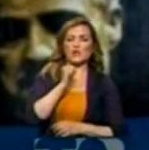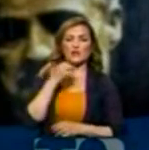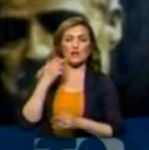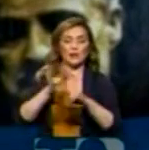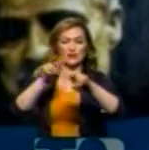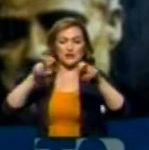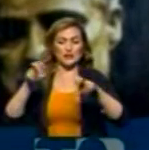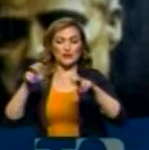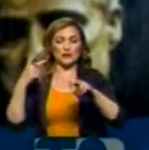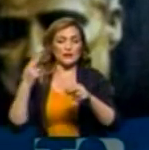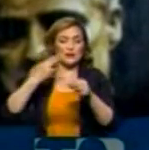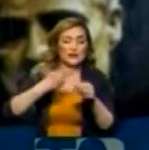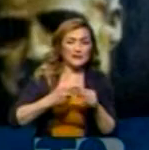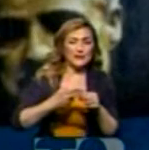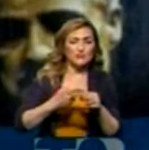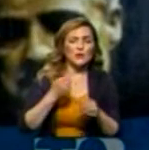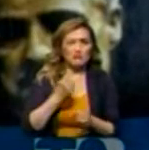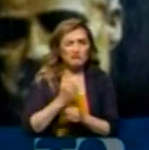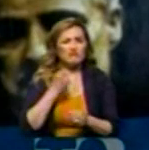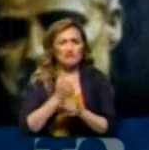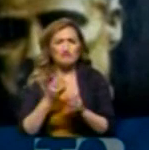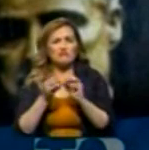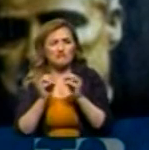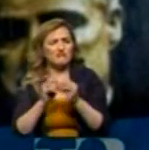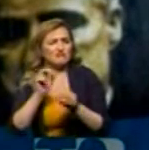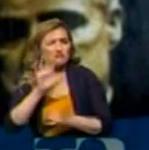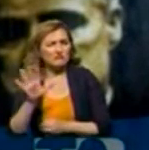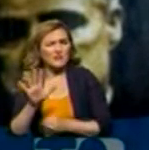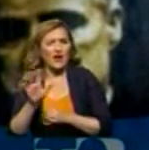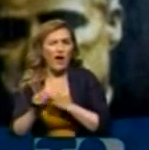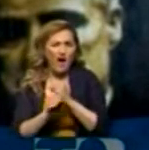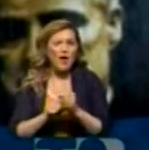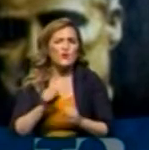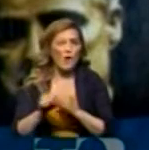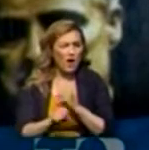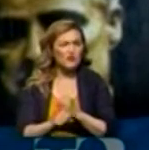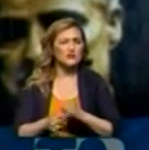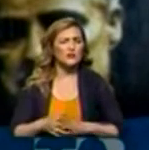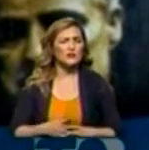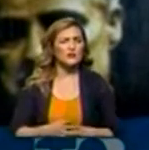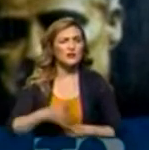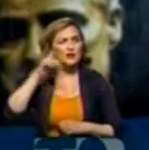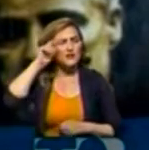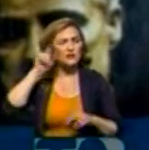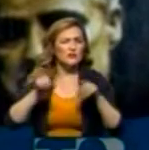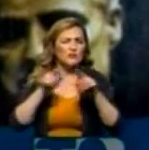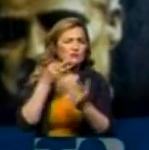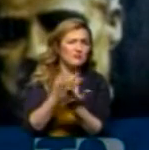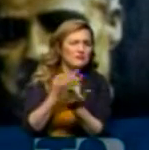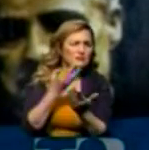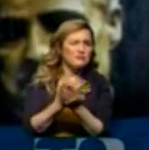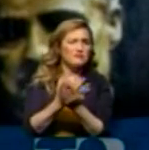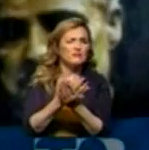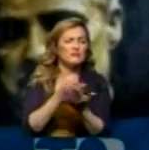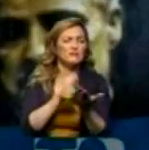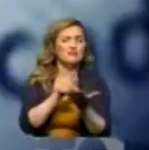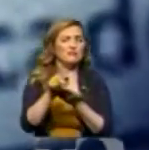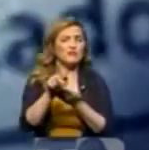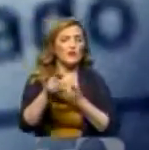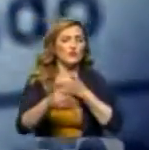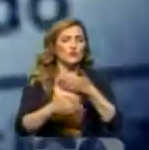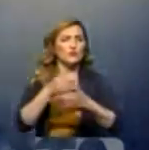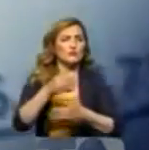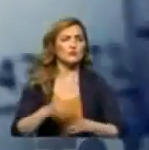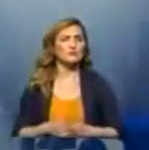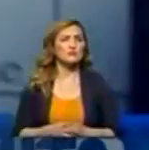sala reconoció que sí ha trabajado con Alianza País muchos años y se acordó de algunas facturas que constan en el